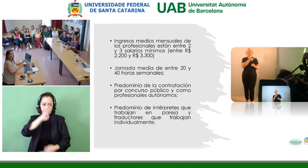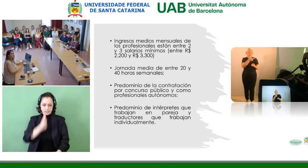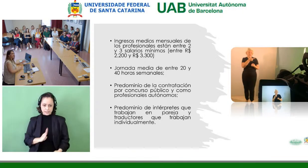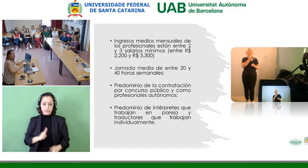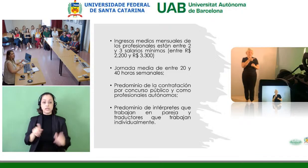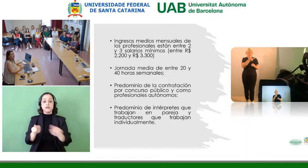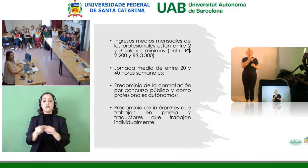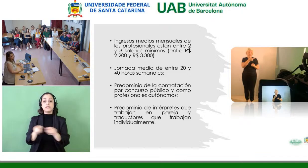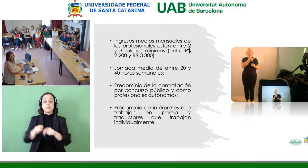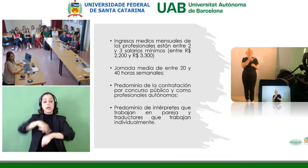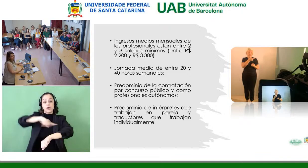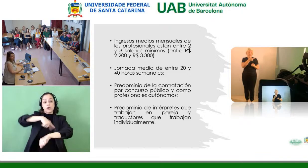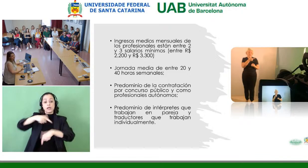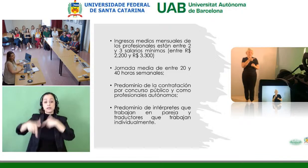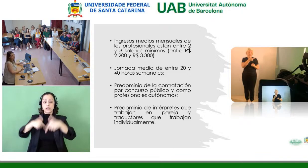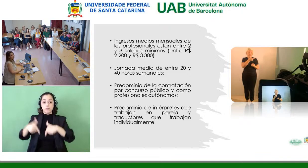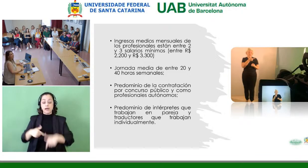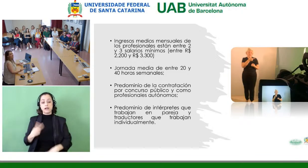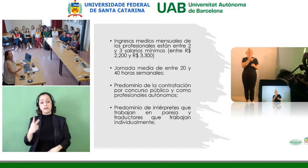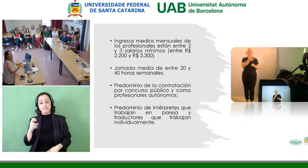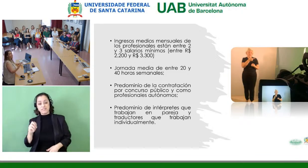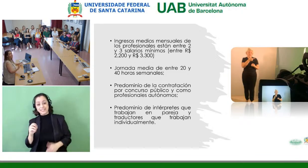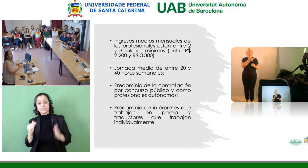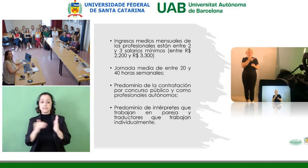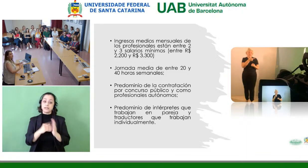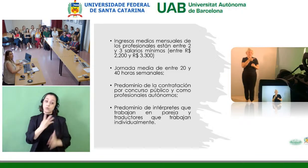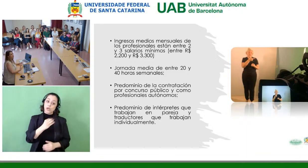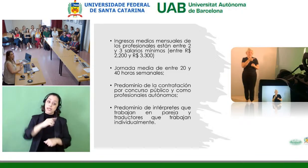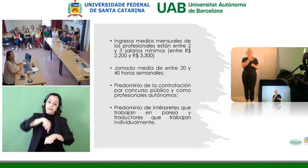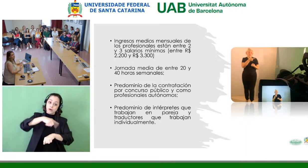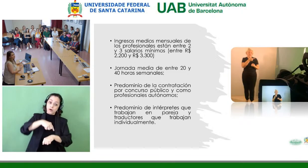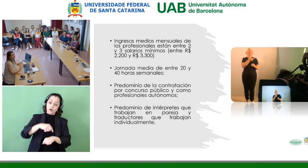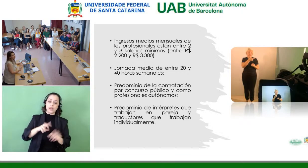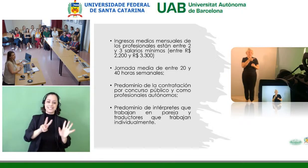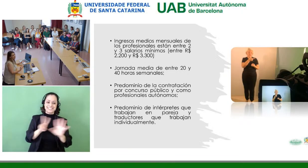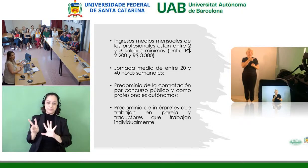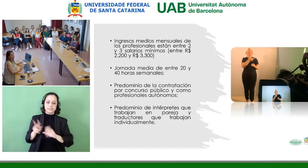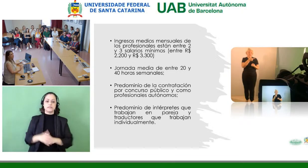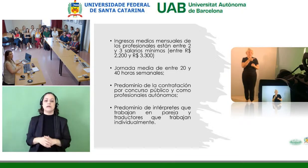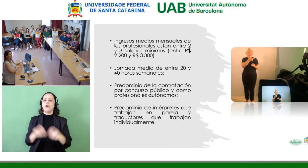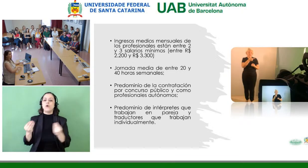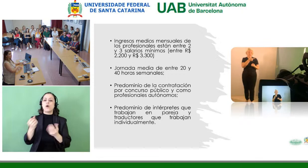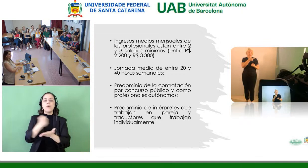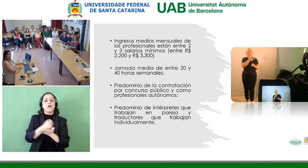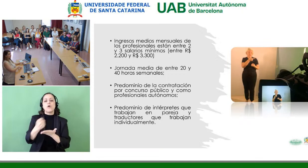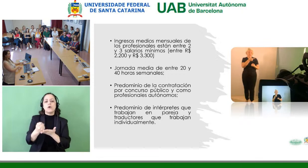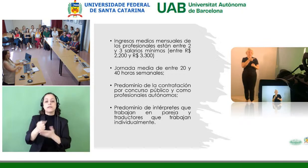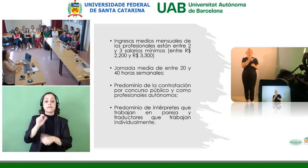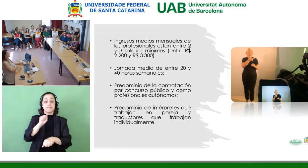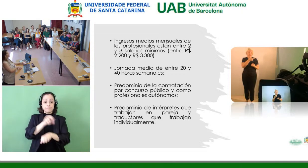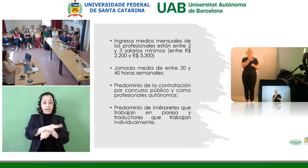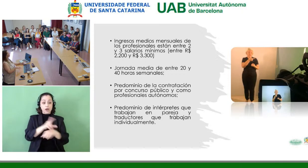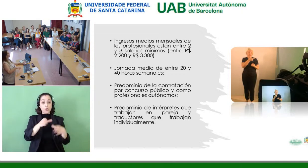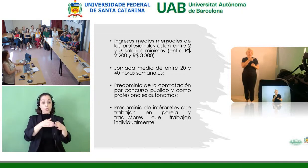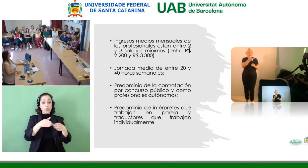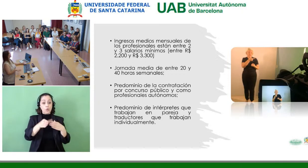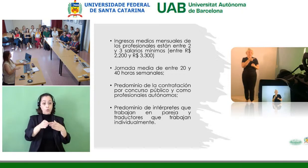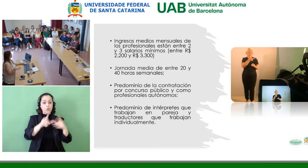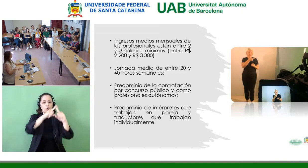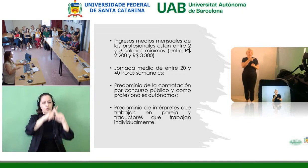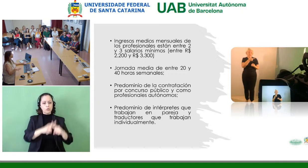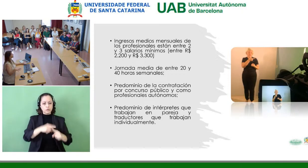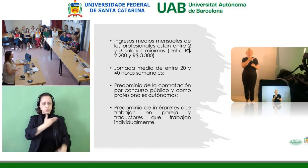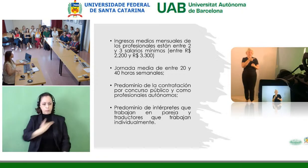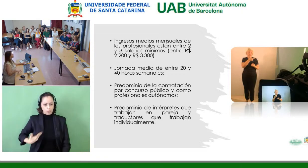trabajo entre 20 y 40 horas semanales, un predominio de contratación en concursos públicos y también un